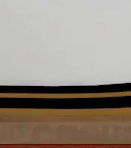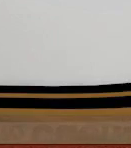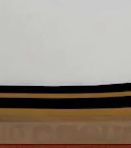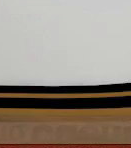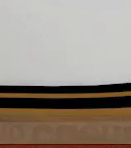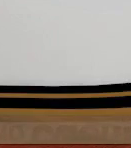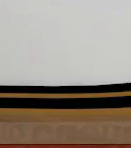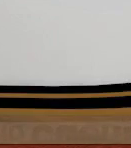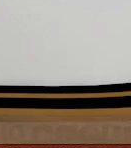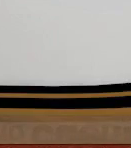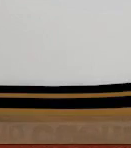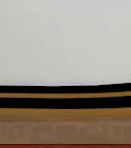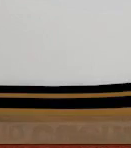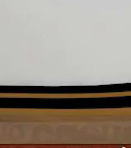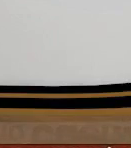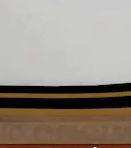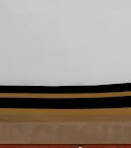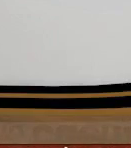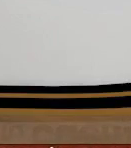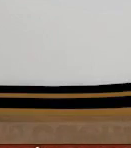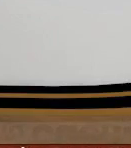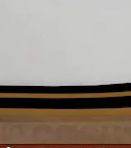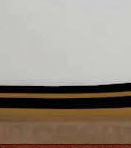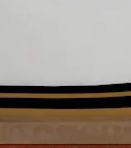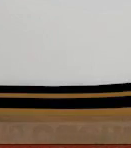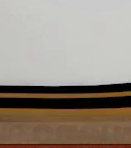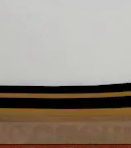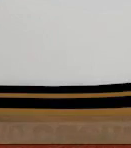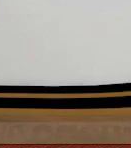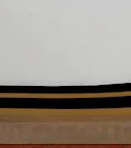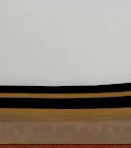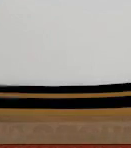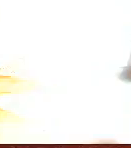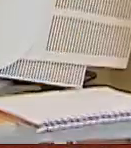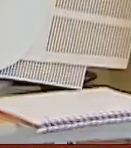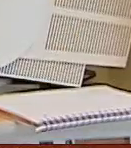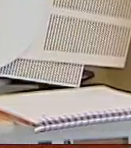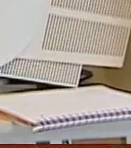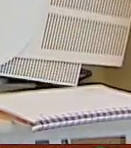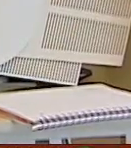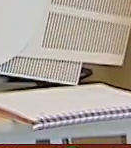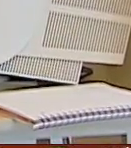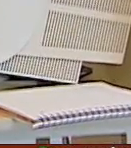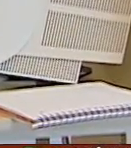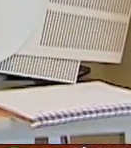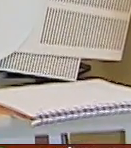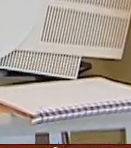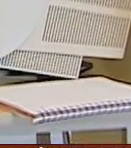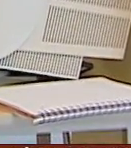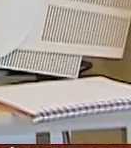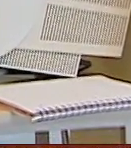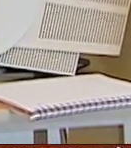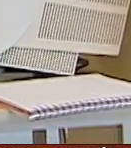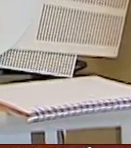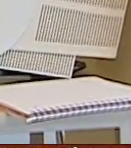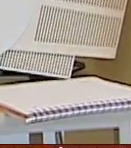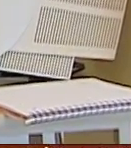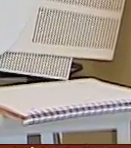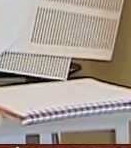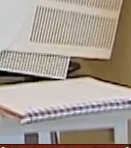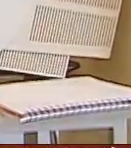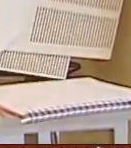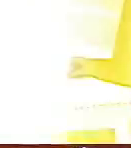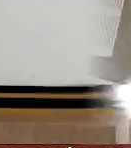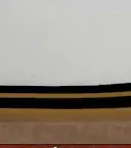pronto aprenderán a diferenciarles y, por lógica, a escribirlas correctamente. Con base en los detalles más frecuentes